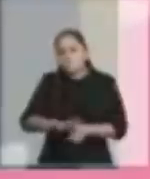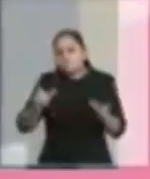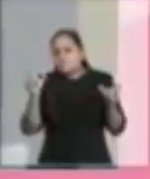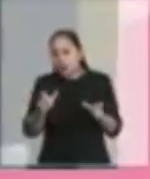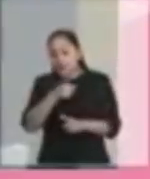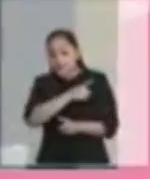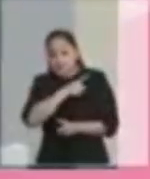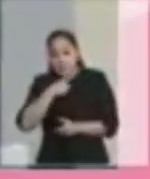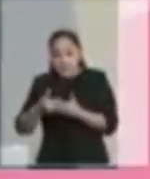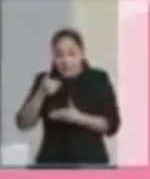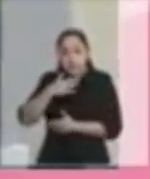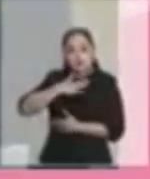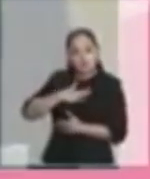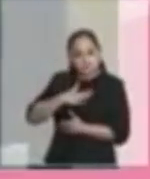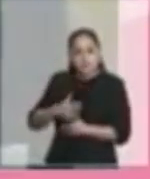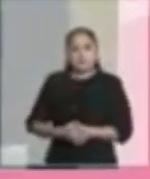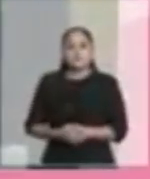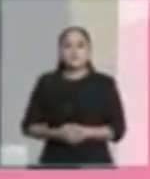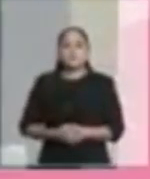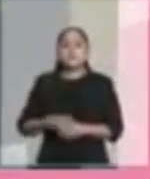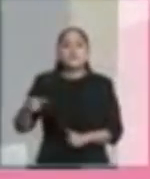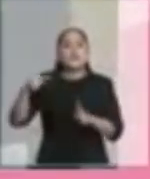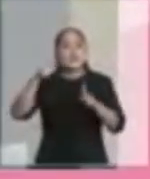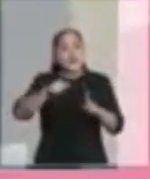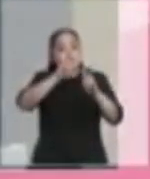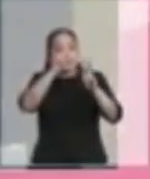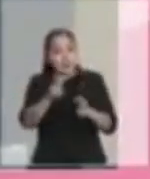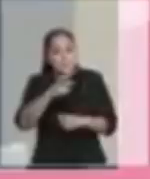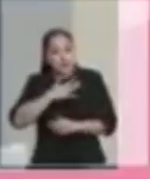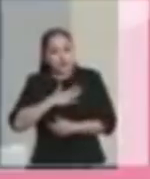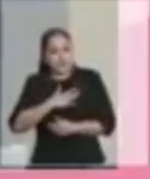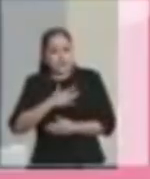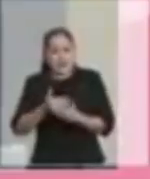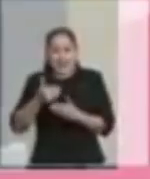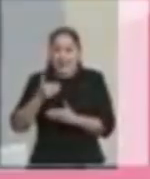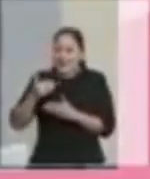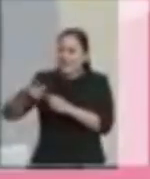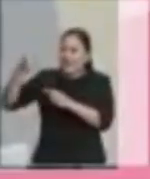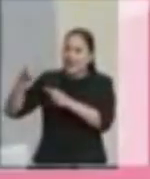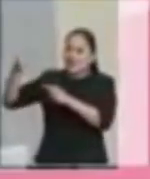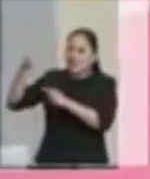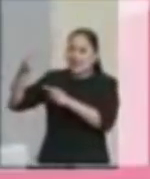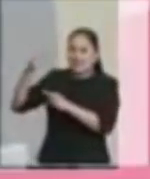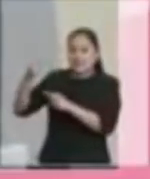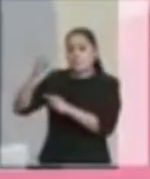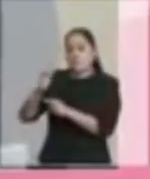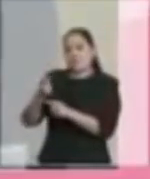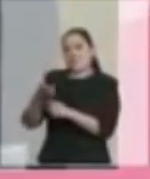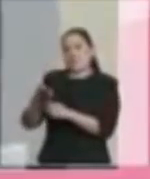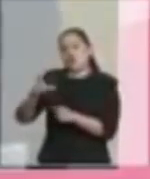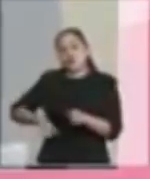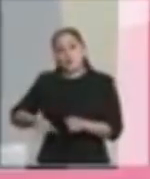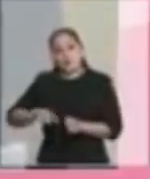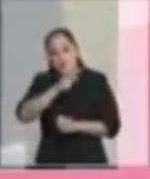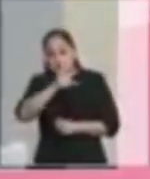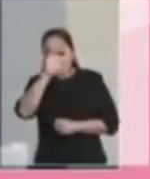tema de justicia, se ha invertido en los años, y no solamente en este gobierno, particularmente en el anterior, en el